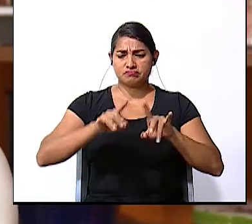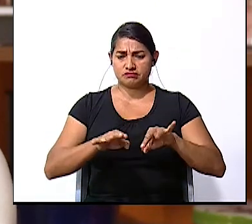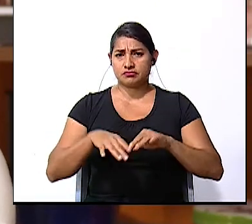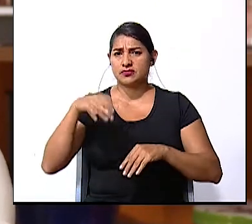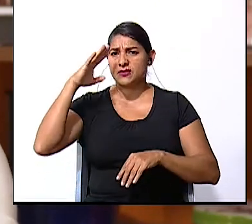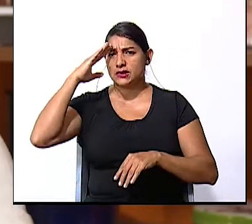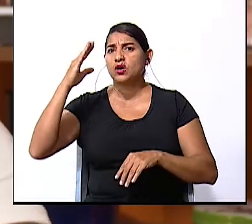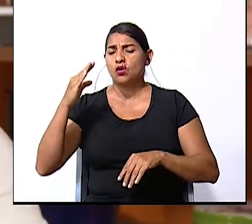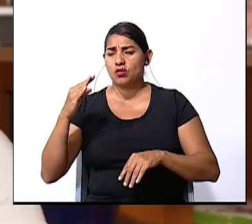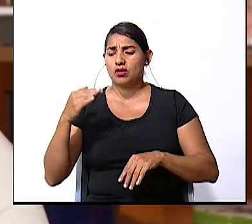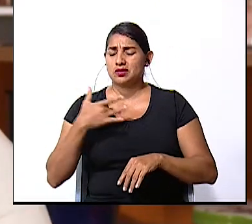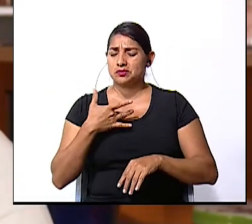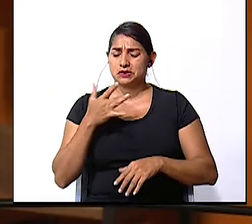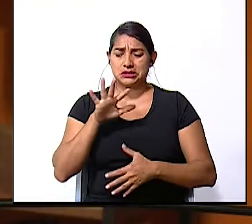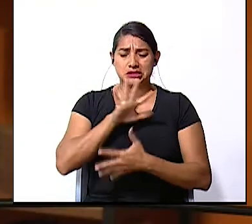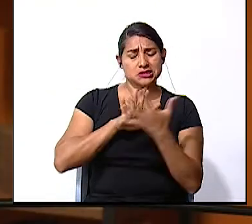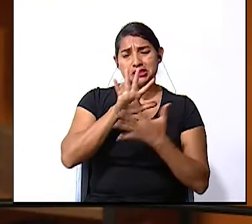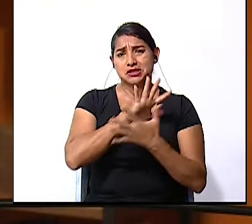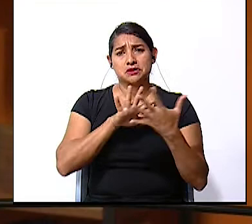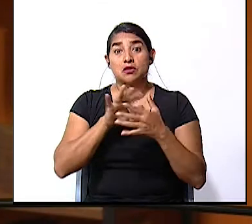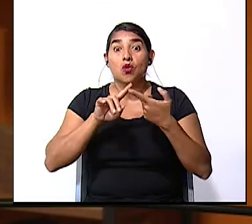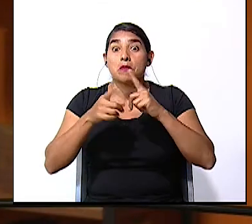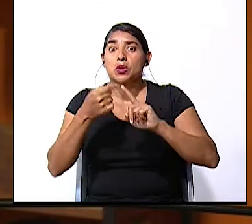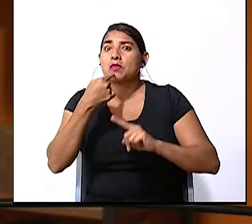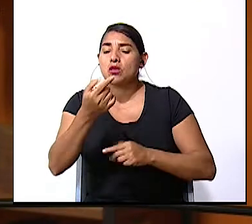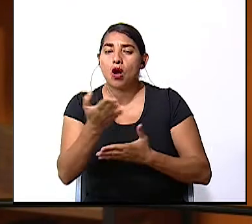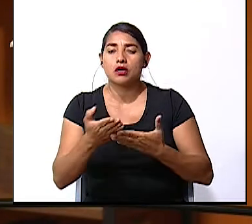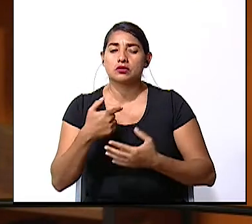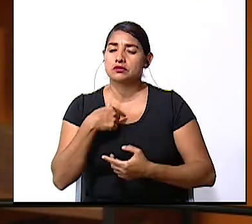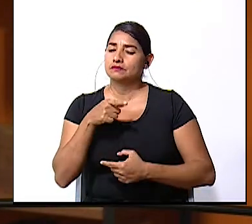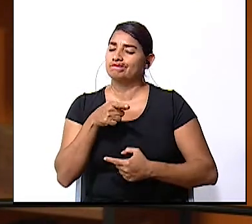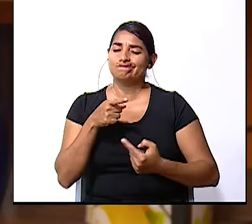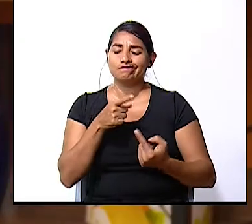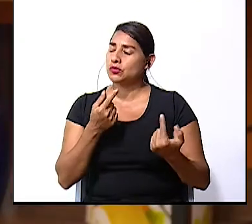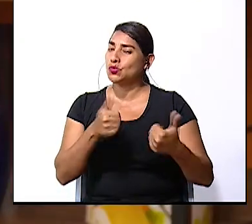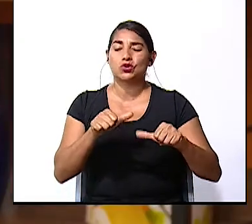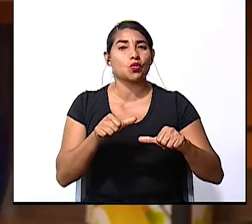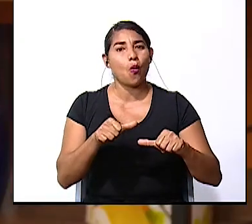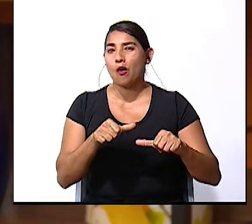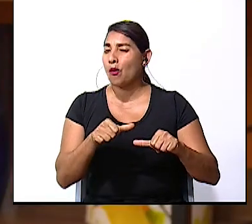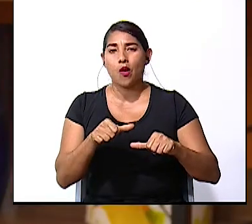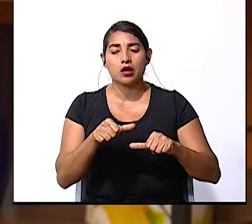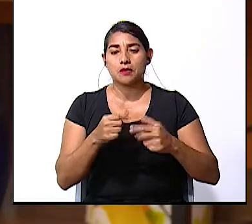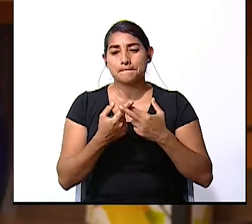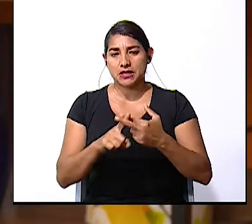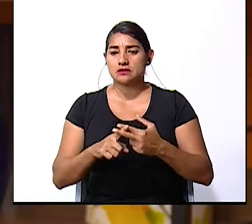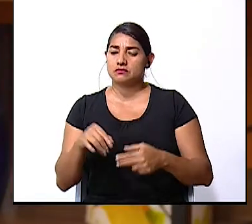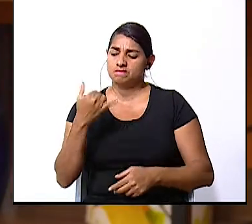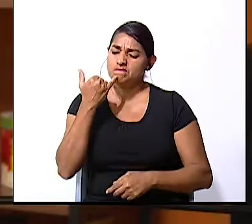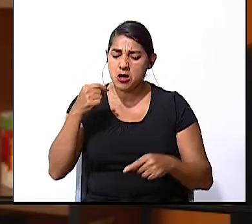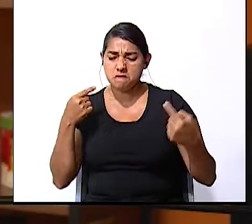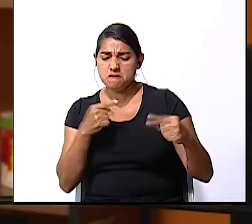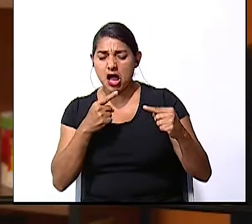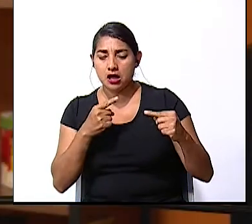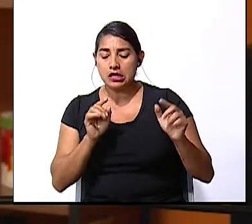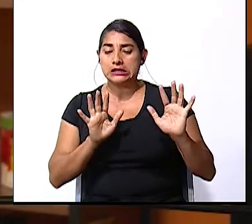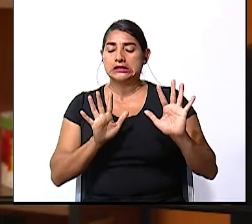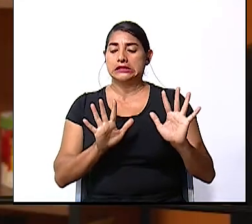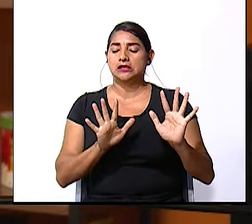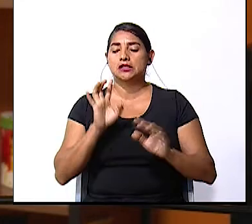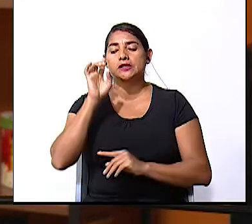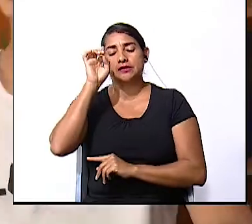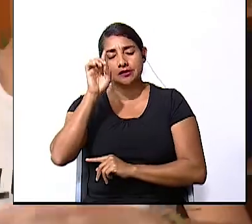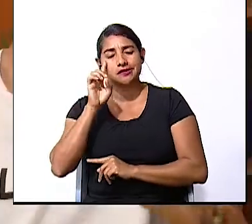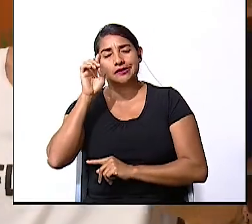Hola, estoy un poco confundido. Un amigo dijo algo con lo que no estoy de acuerdo. En un inicio pensé en discutir con él. Sin embargo, me